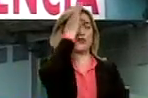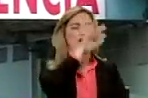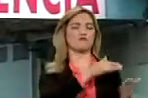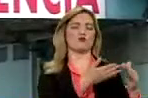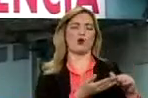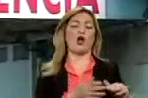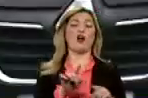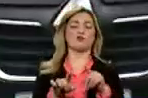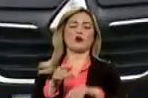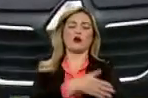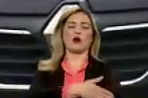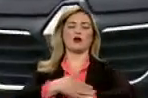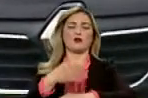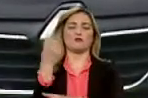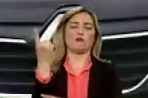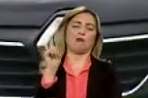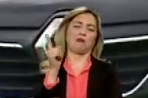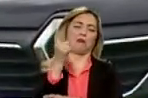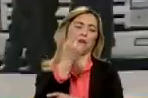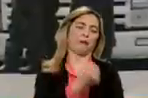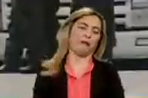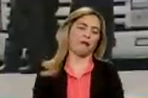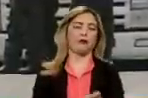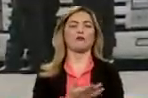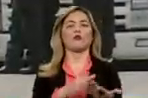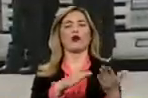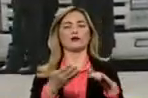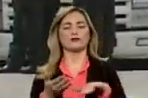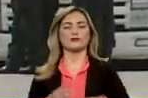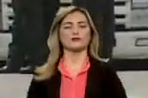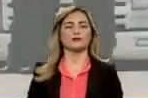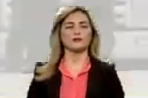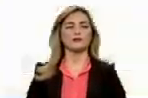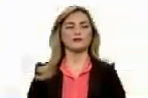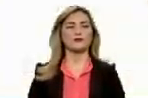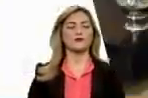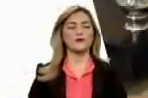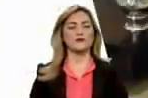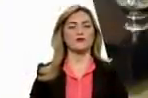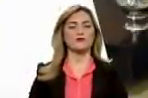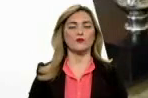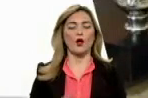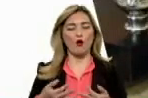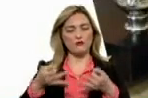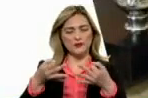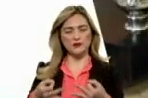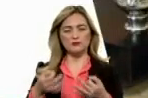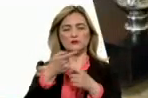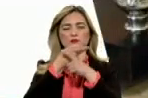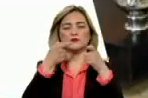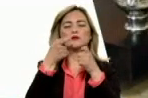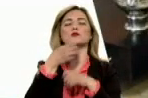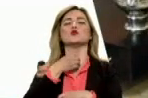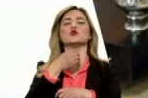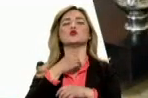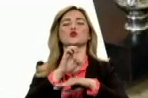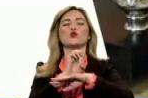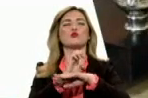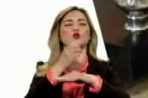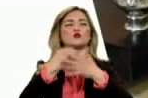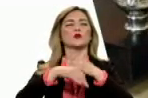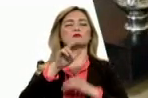calle. Las cifras oficiales tratan de acercarse a la realidad de aquellos días. Solo entre marzo y agosto en Ecuador se registraron